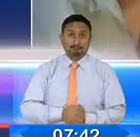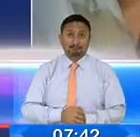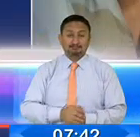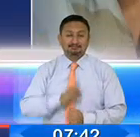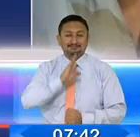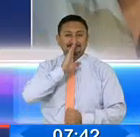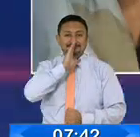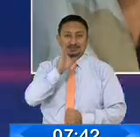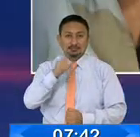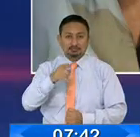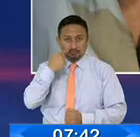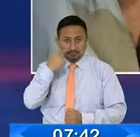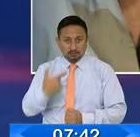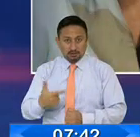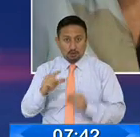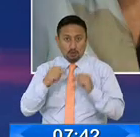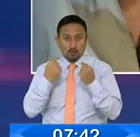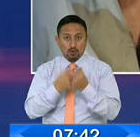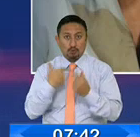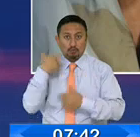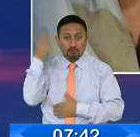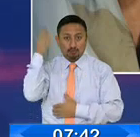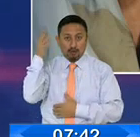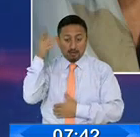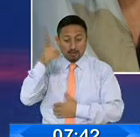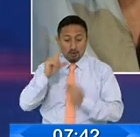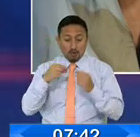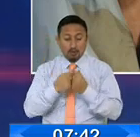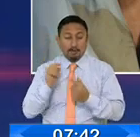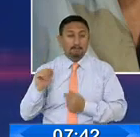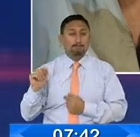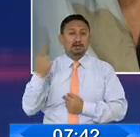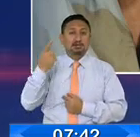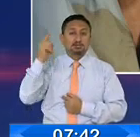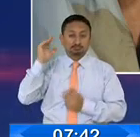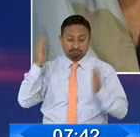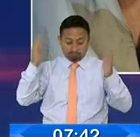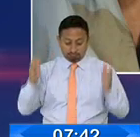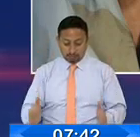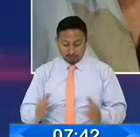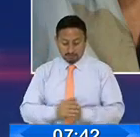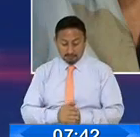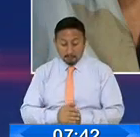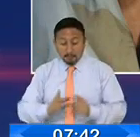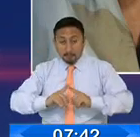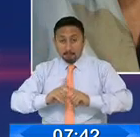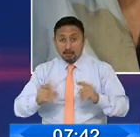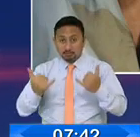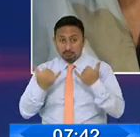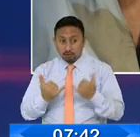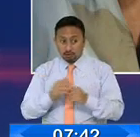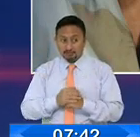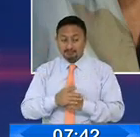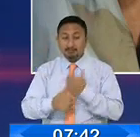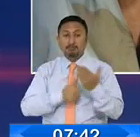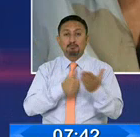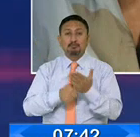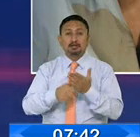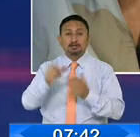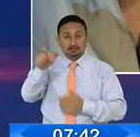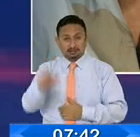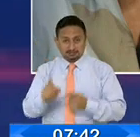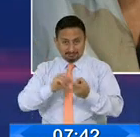estuvo considerado el grupo de docentes como grupo prioritario en la fase 1. Sin embargo, dada el cambio de